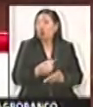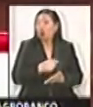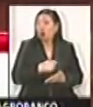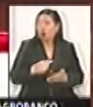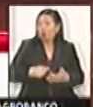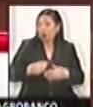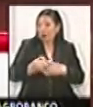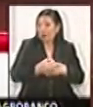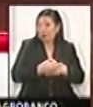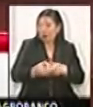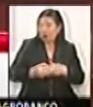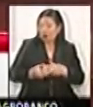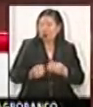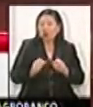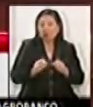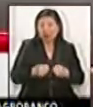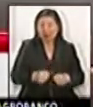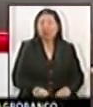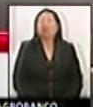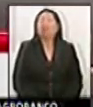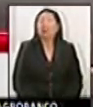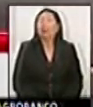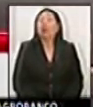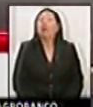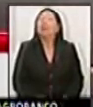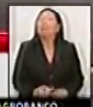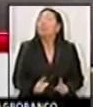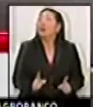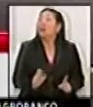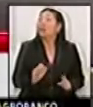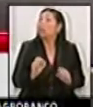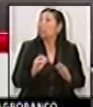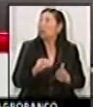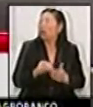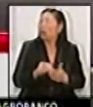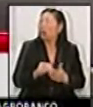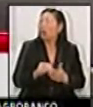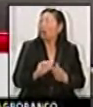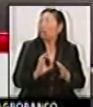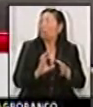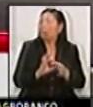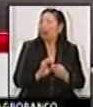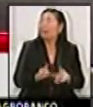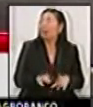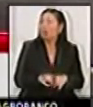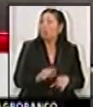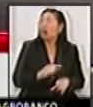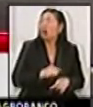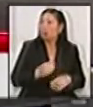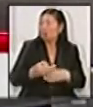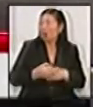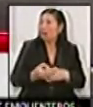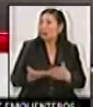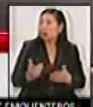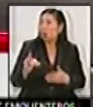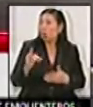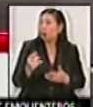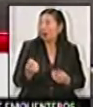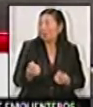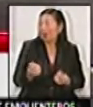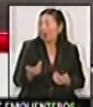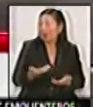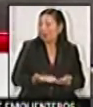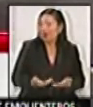gobiernos regionales y en los gobiernos locales, es cierto. Pero se le ha puesto un poco más de candados también a los gobiernos regionales para el uso de estos